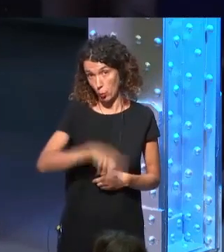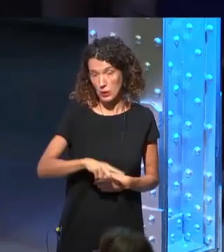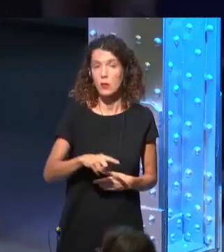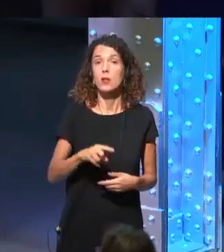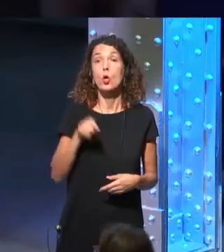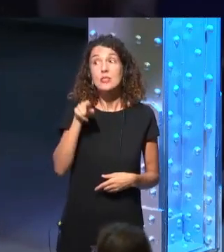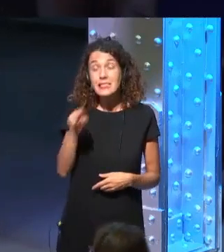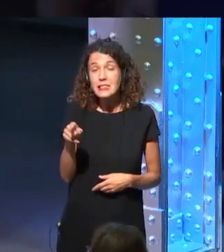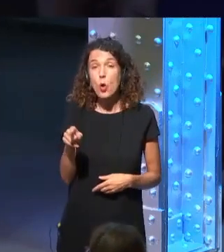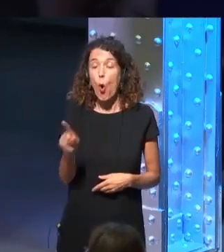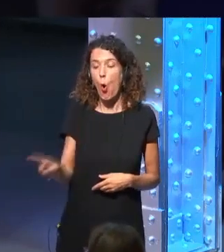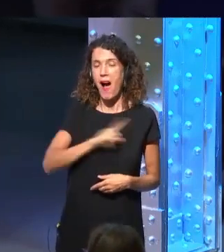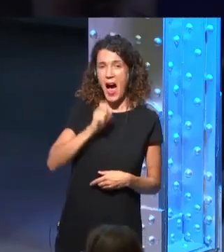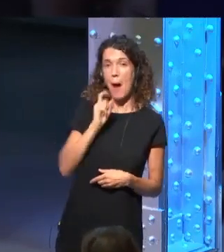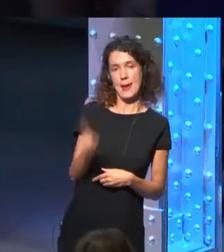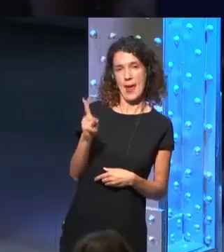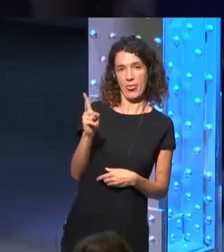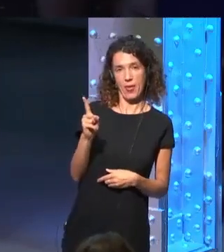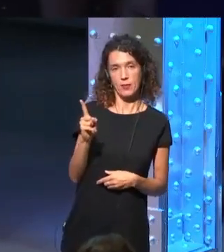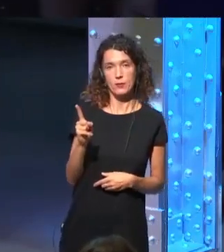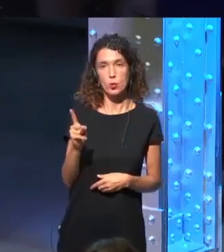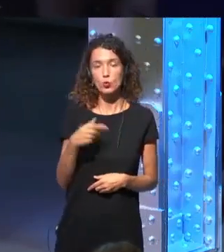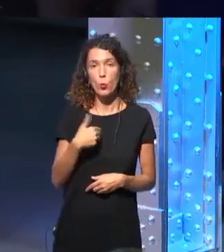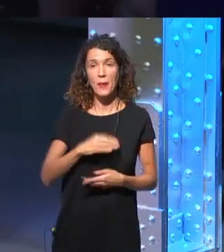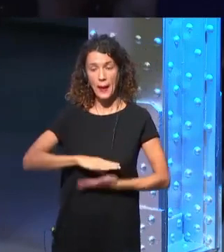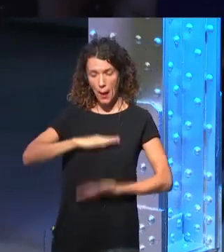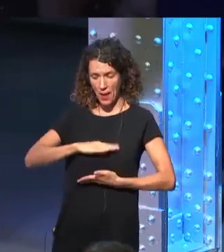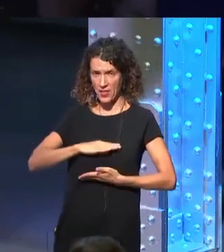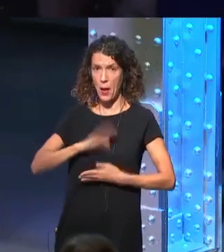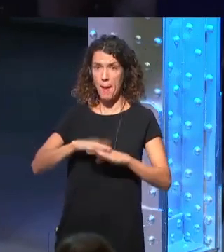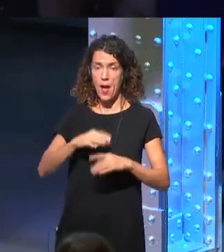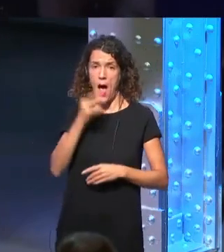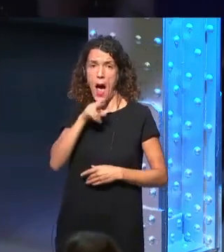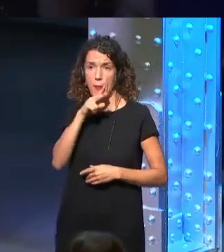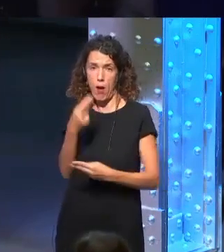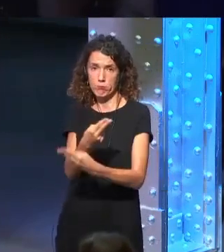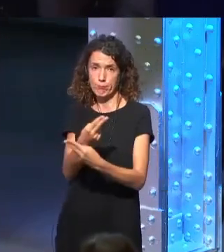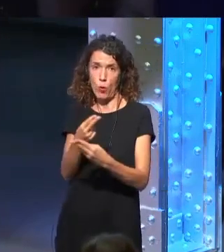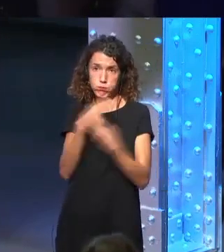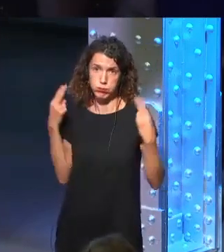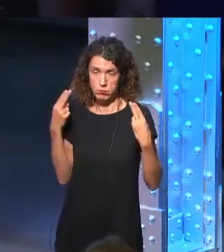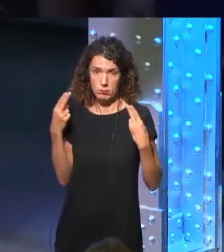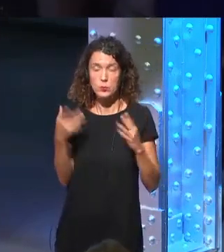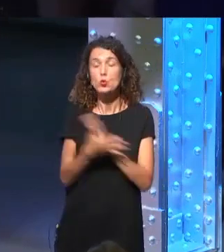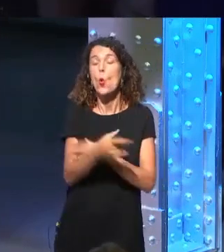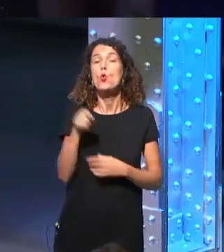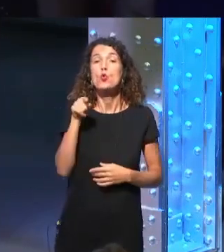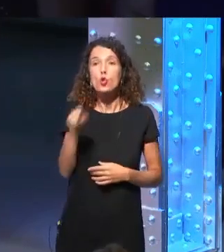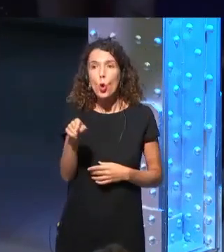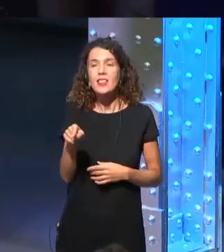O te amenaza con eliminar tu capacidad para hablar. Yo he oído: te voy a